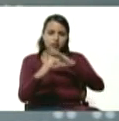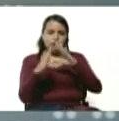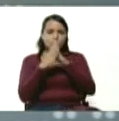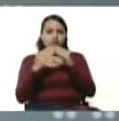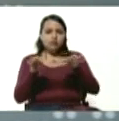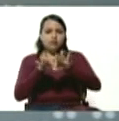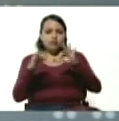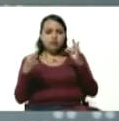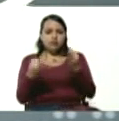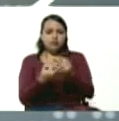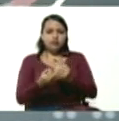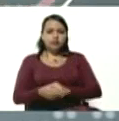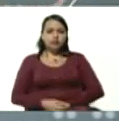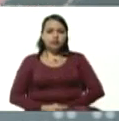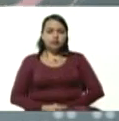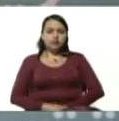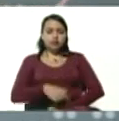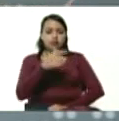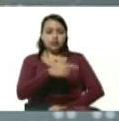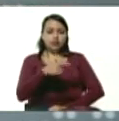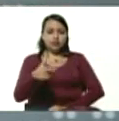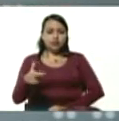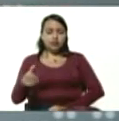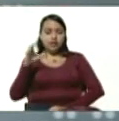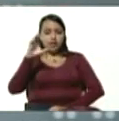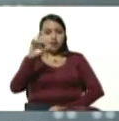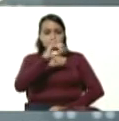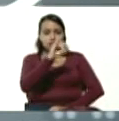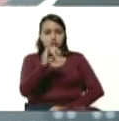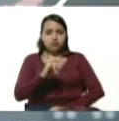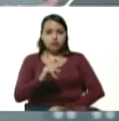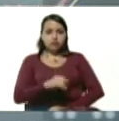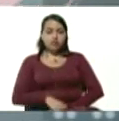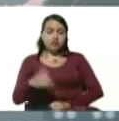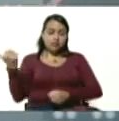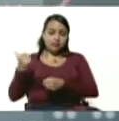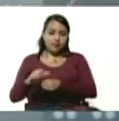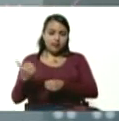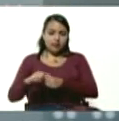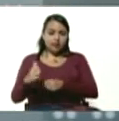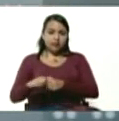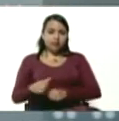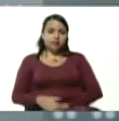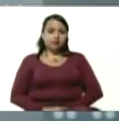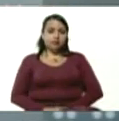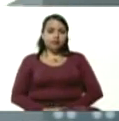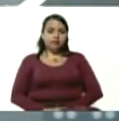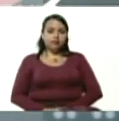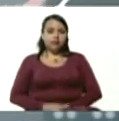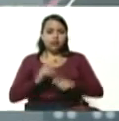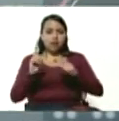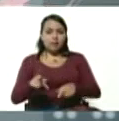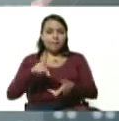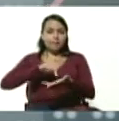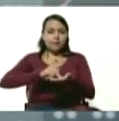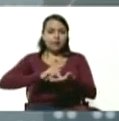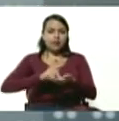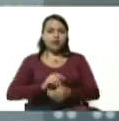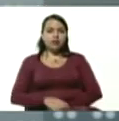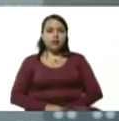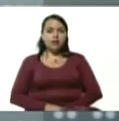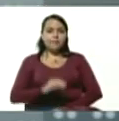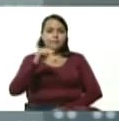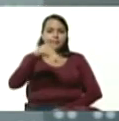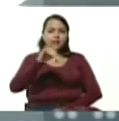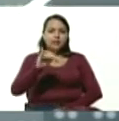y a todos los habitantes del estado de Zulia, del municipio de Maracaibo, de la parroquia, las minas, del